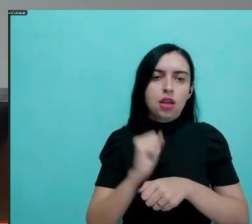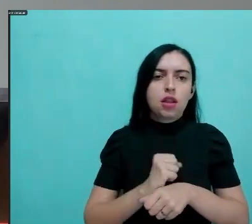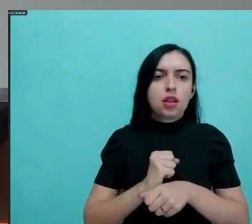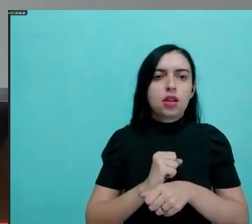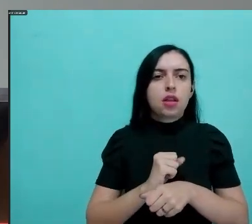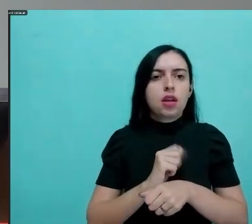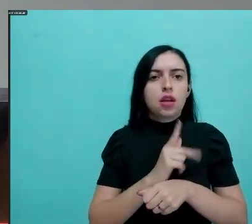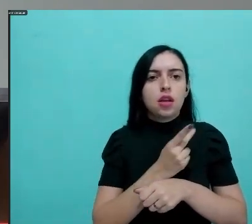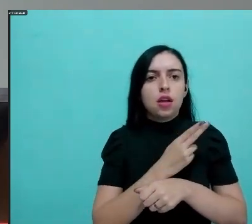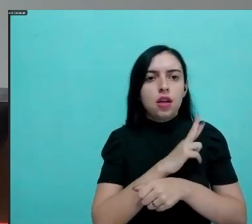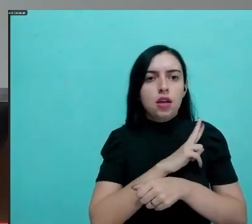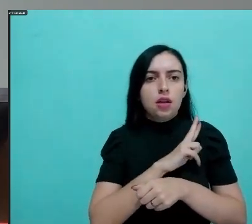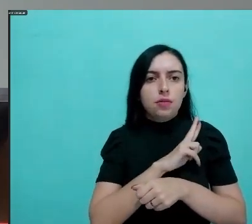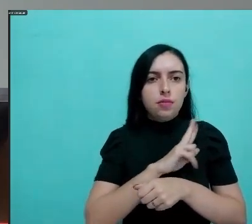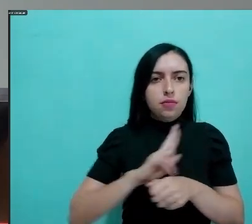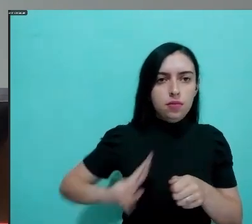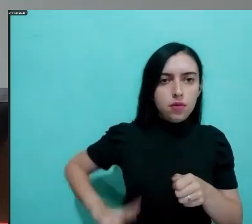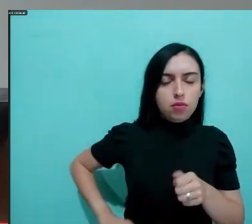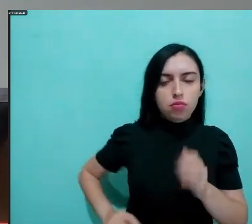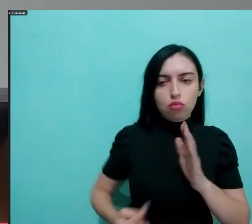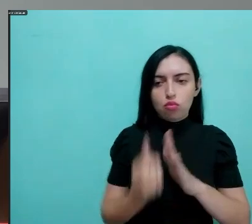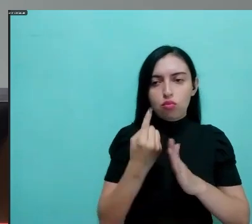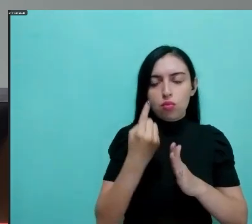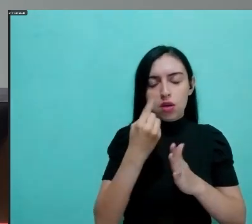una moción de censura en